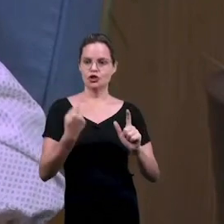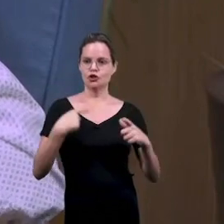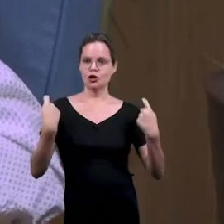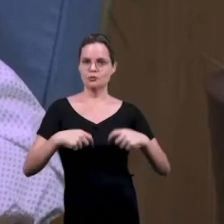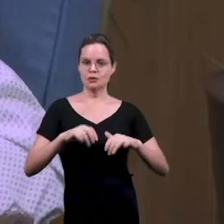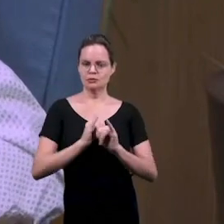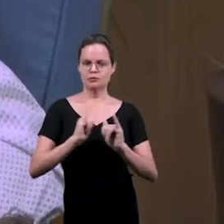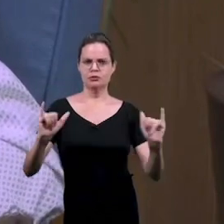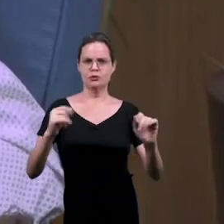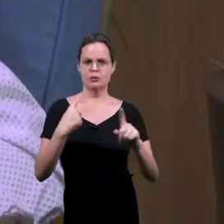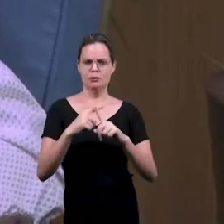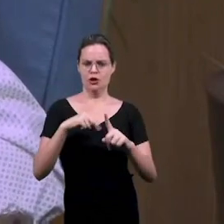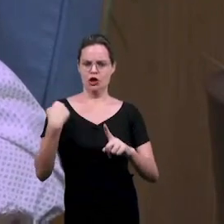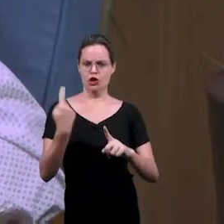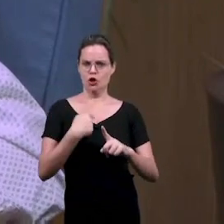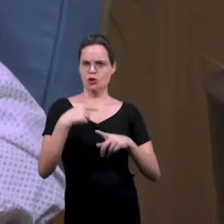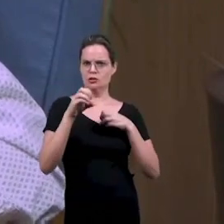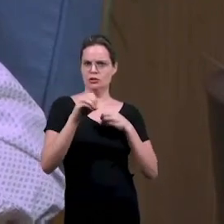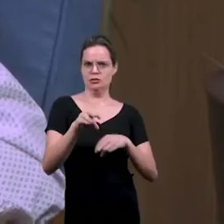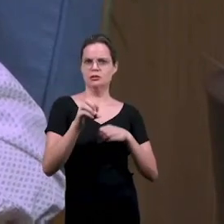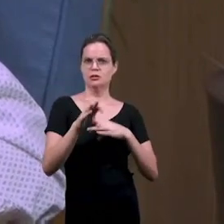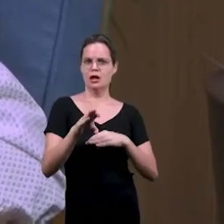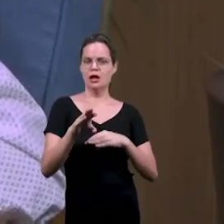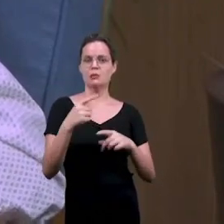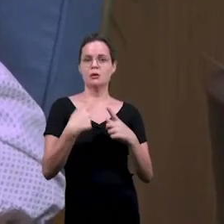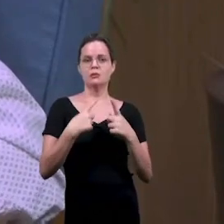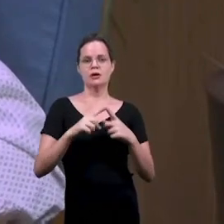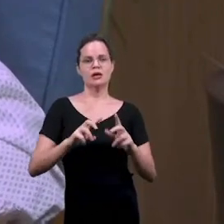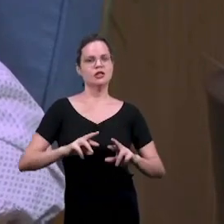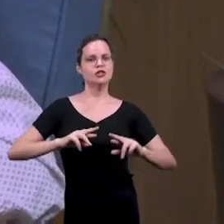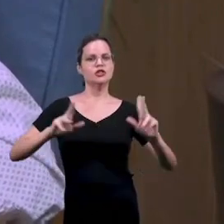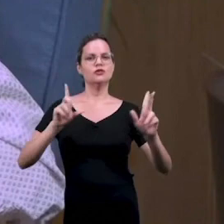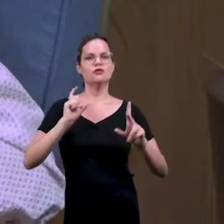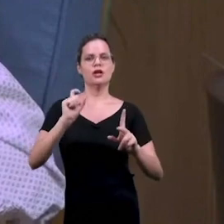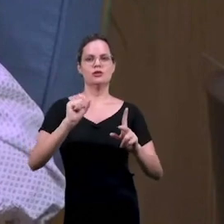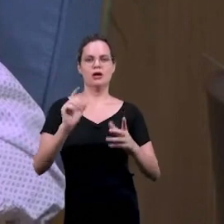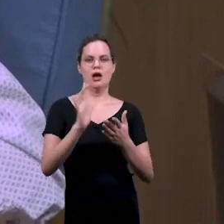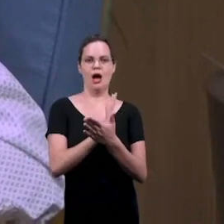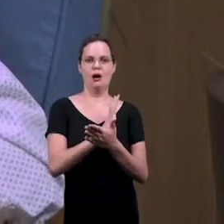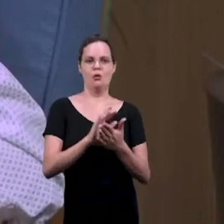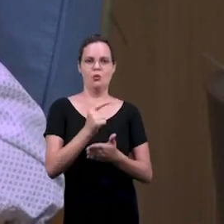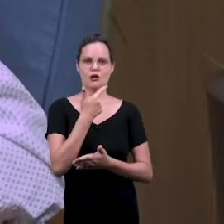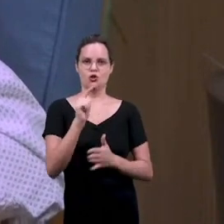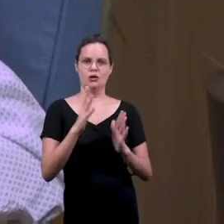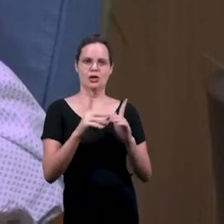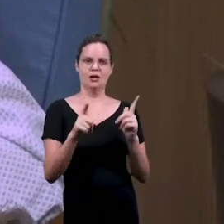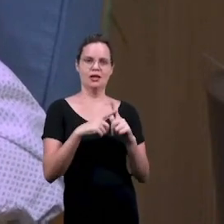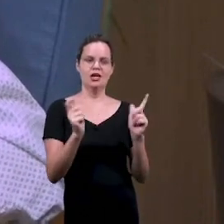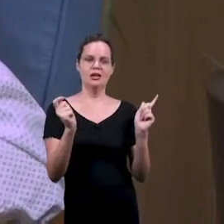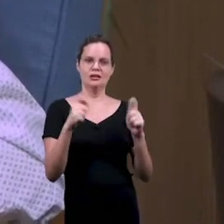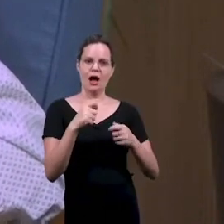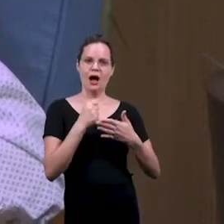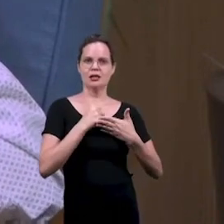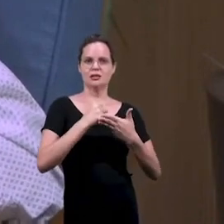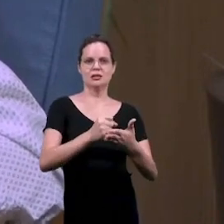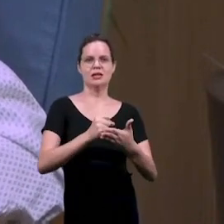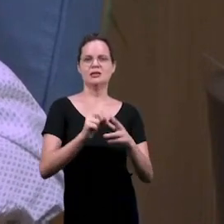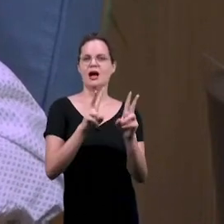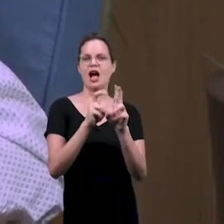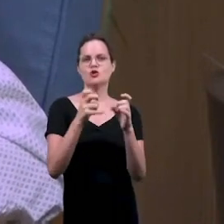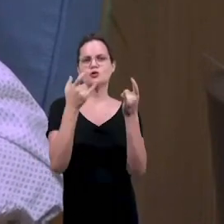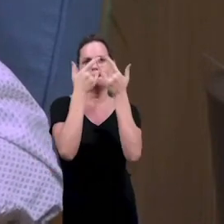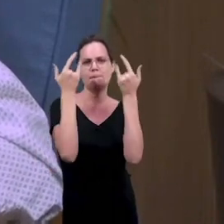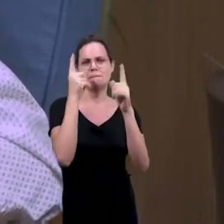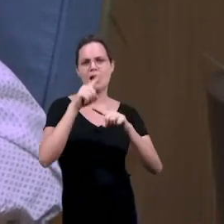continente africano para aquello que nosotros tenemos que compartir, porque nosotros enseñamos en diferencia que muchos evangelios